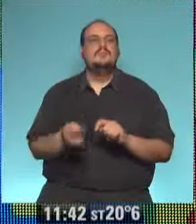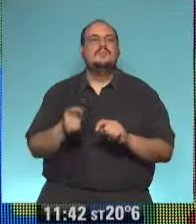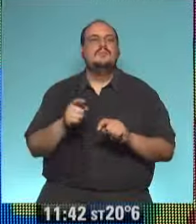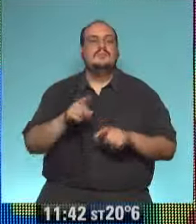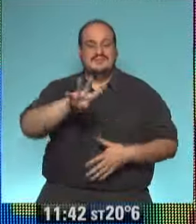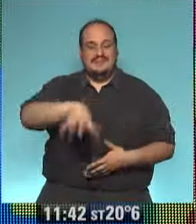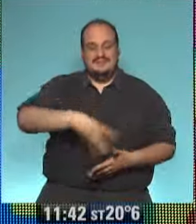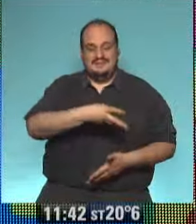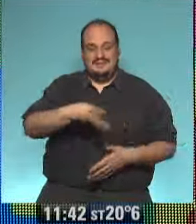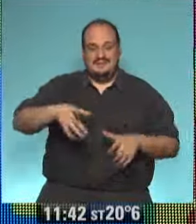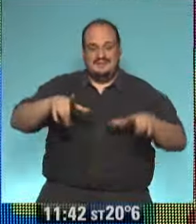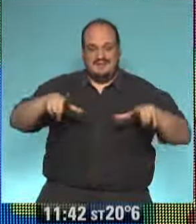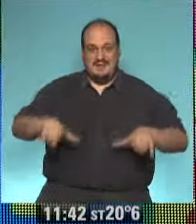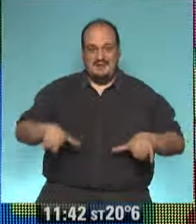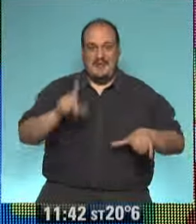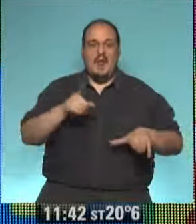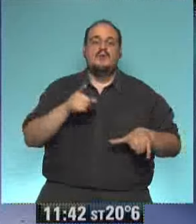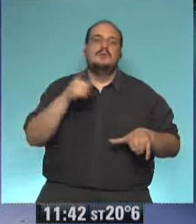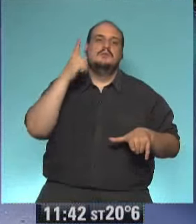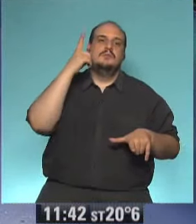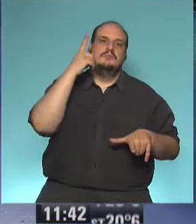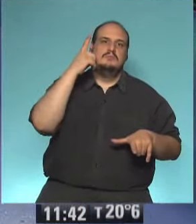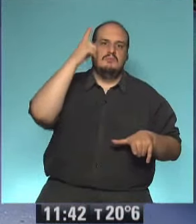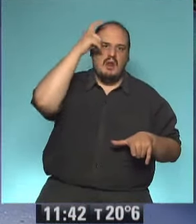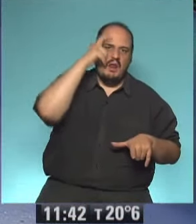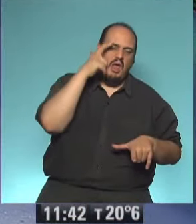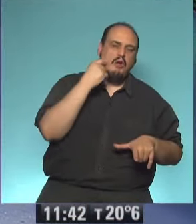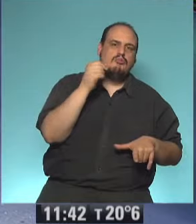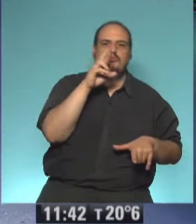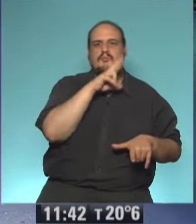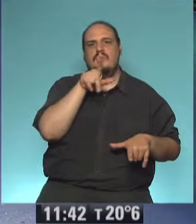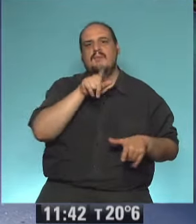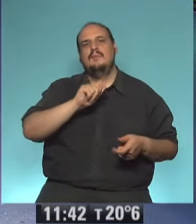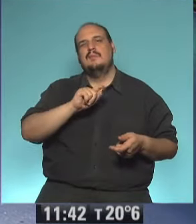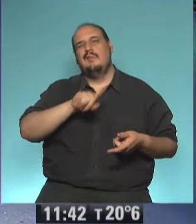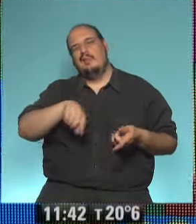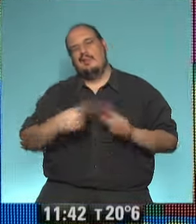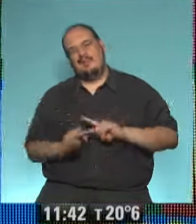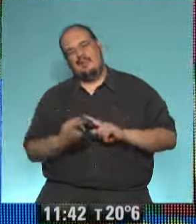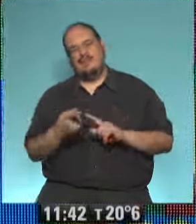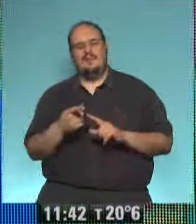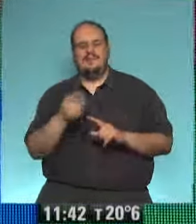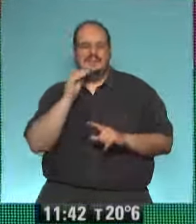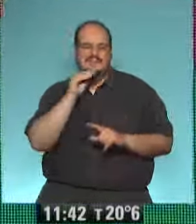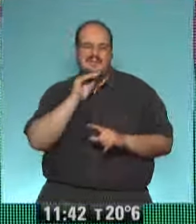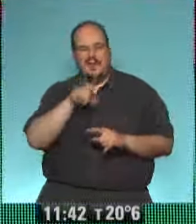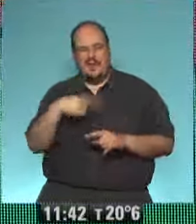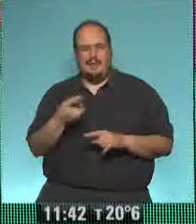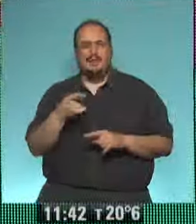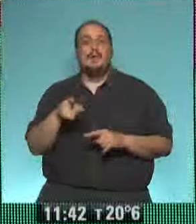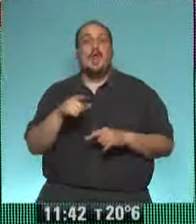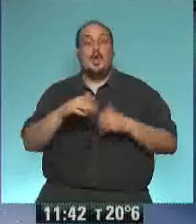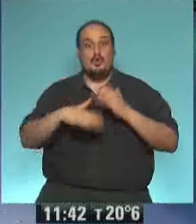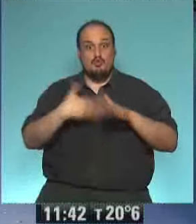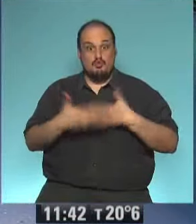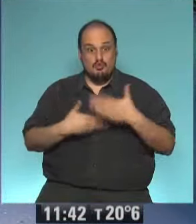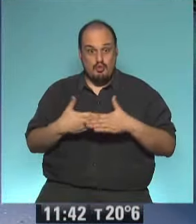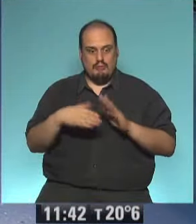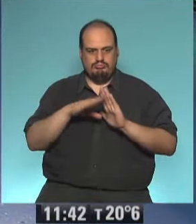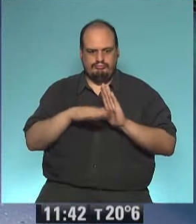tableros que para rey y reina, no sé, los van transformando, ponen otros personajes. Exacto. Pero el juego, digamos,